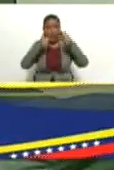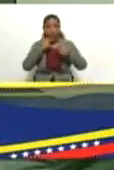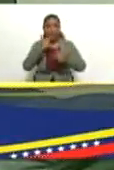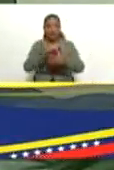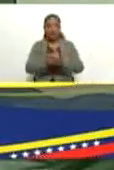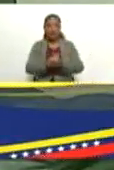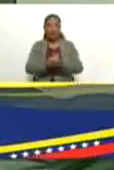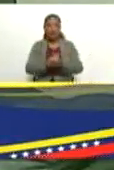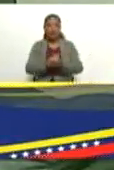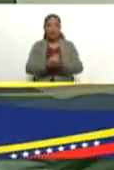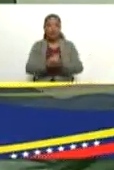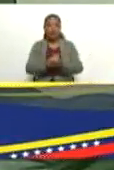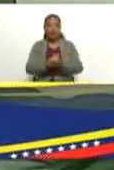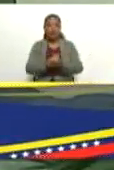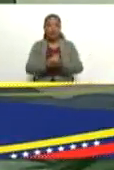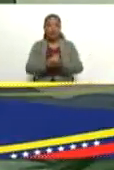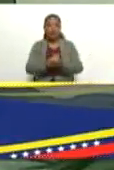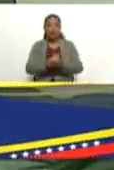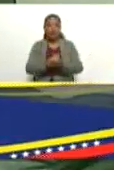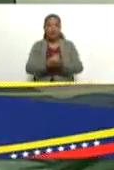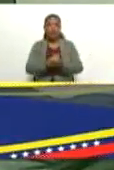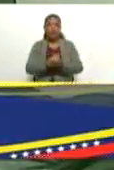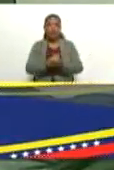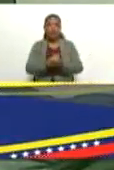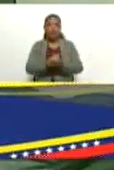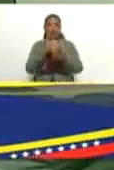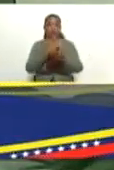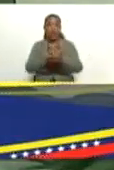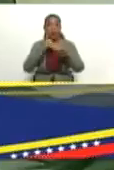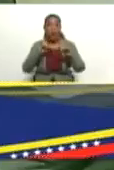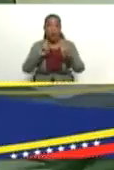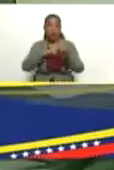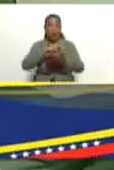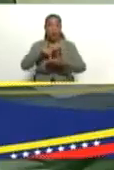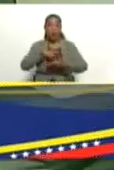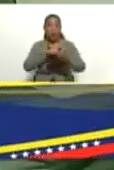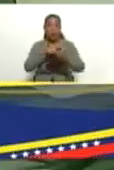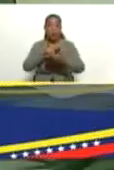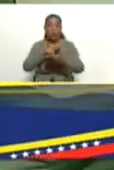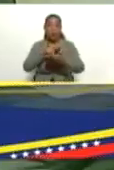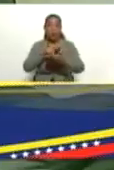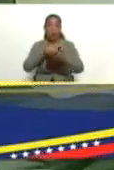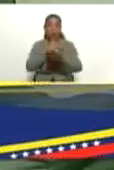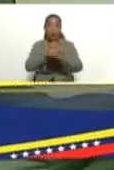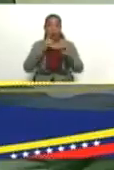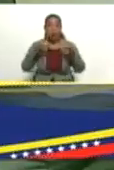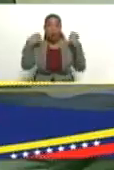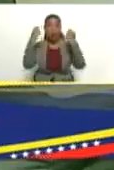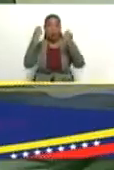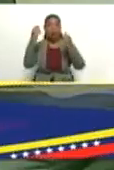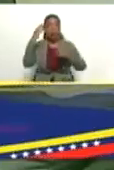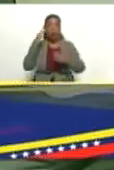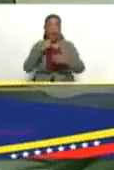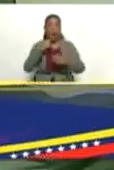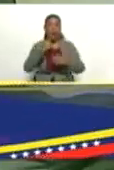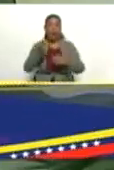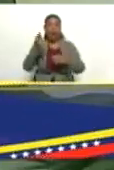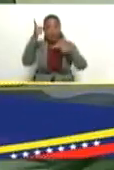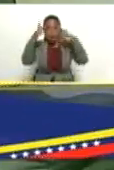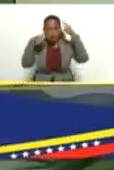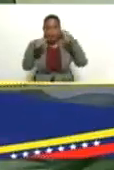de la democracia protagónica, la democracia participativa, la democracia popular bolivariana, la llamaba él, la